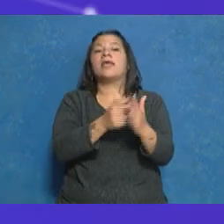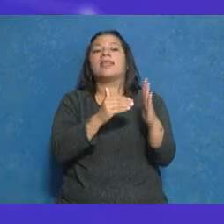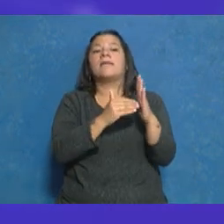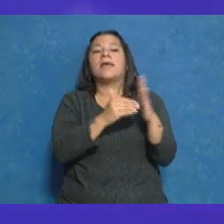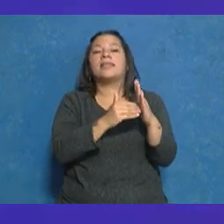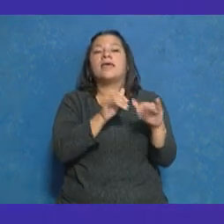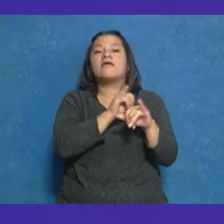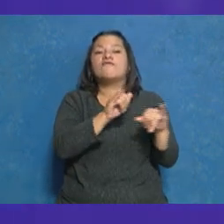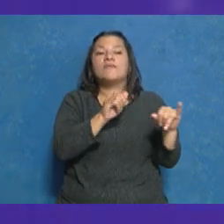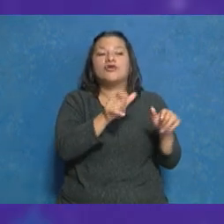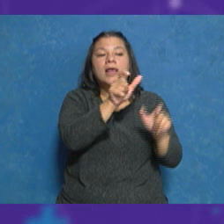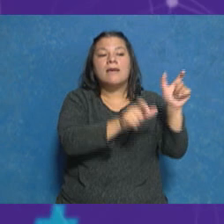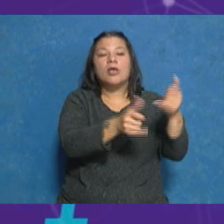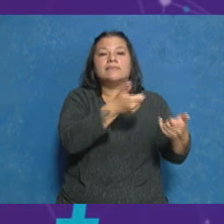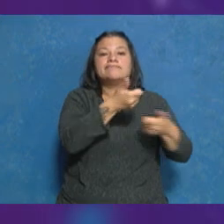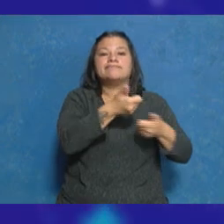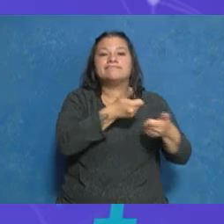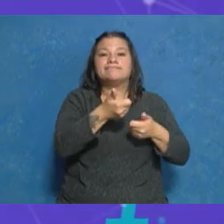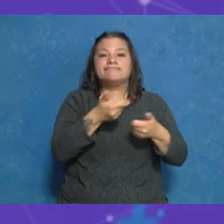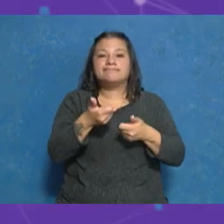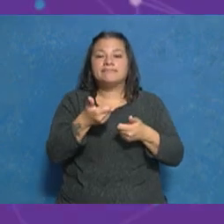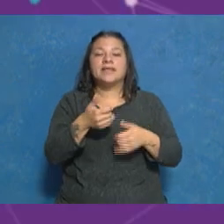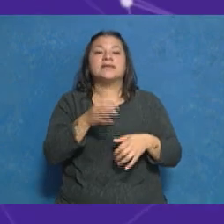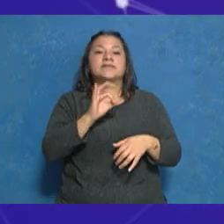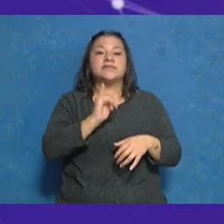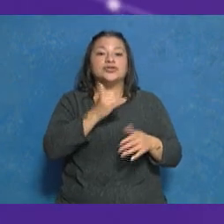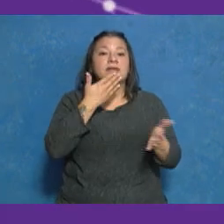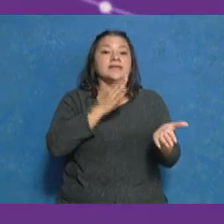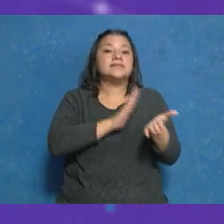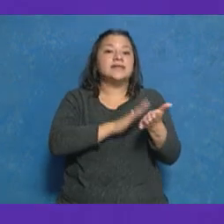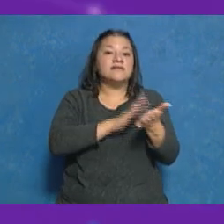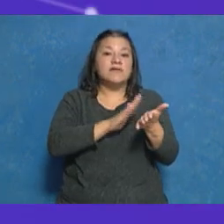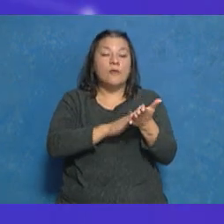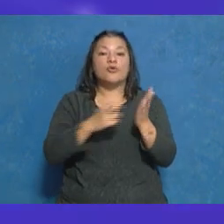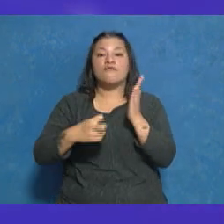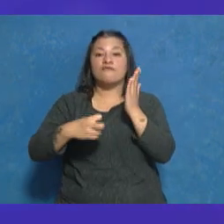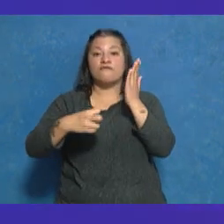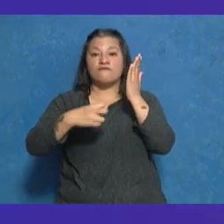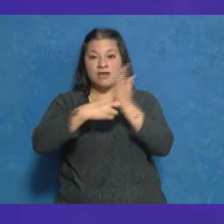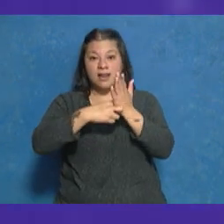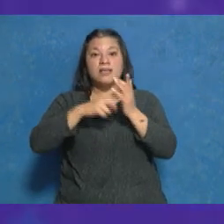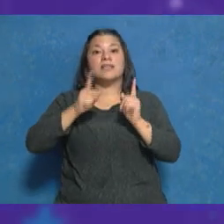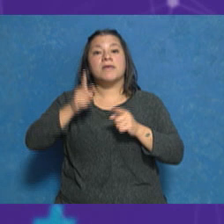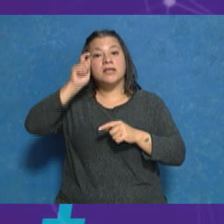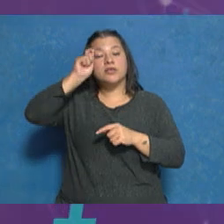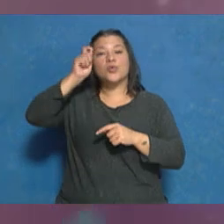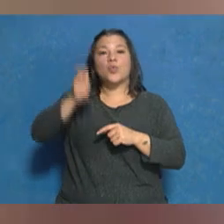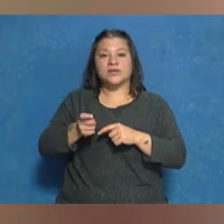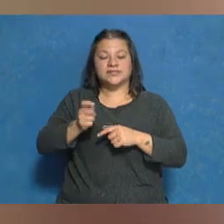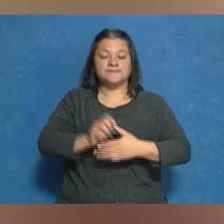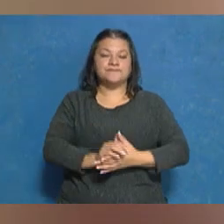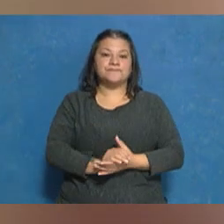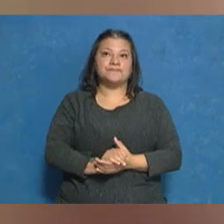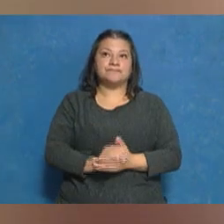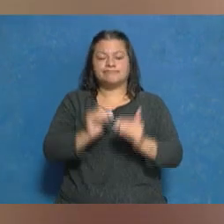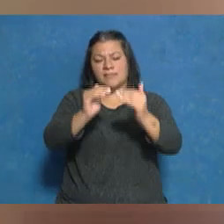datos aportados, circunstancia que deberá ser certificada por la autoridad fiscal y o judicial interviniente. Bueno,